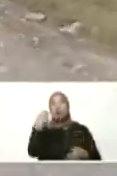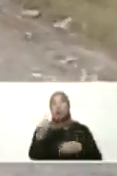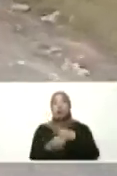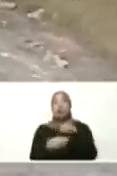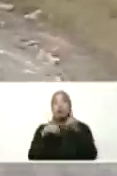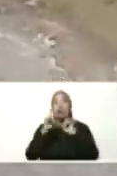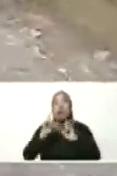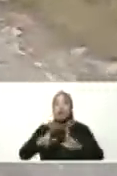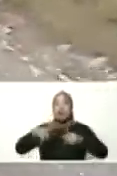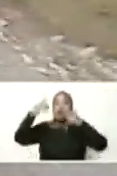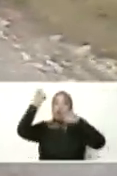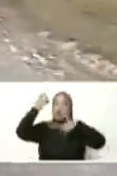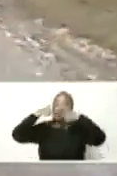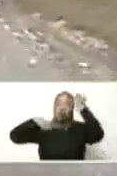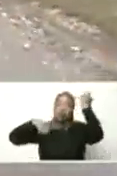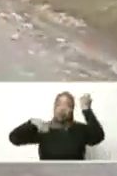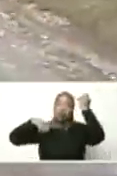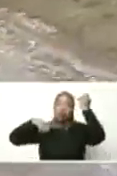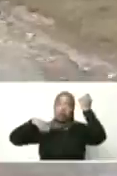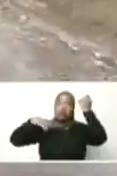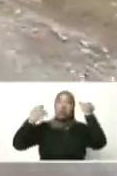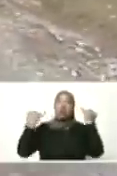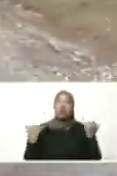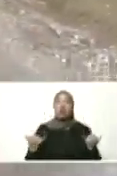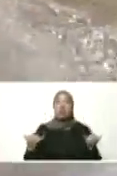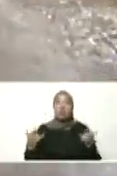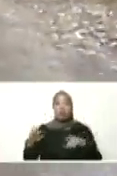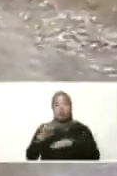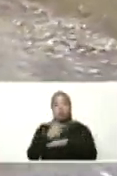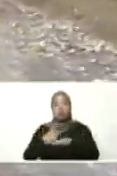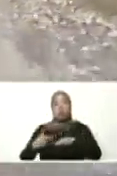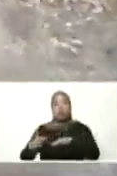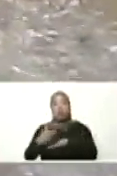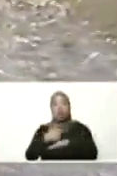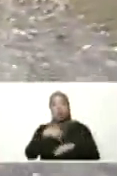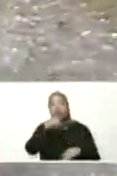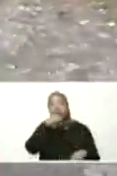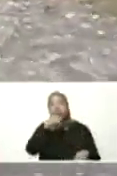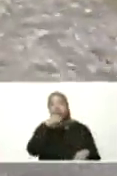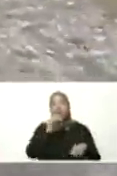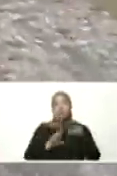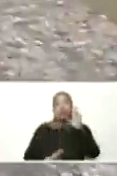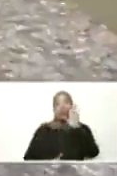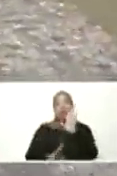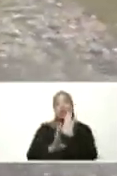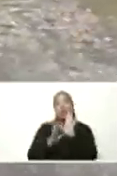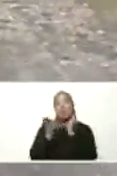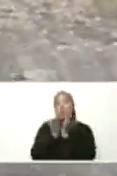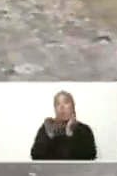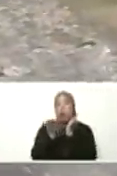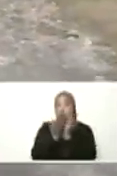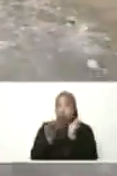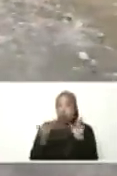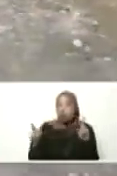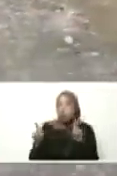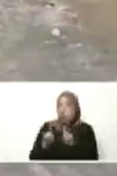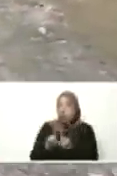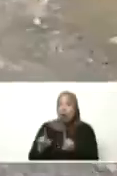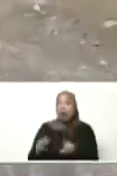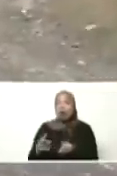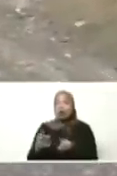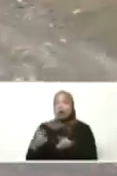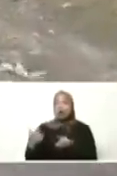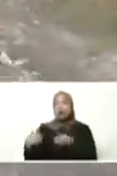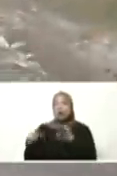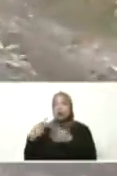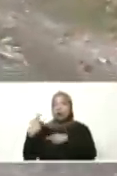comandante Chávez leyendo a Mesaro, que en este caso es ese autogobierno que usted vio aquí. Ellos construyen su escuela, ellos construyen sus